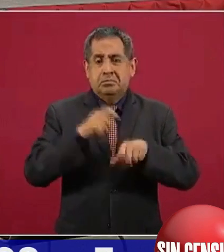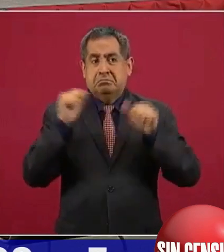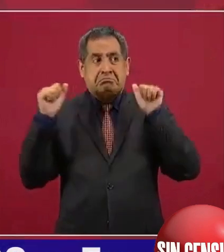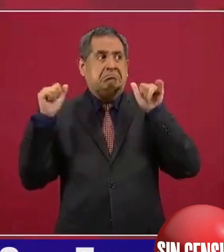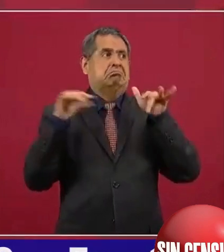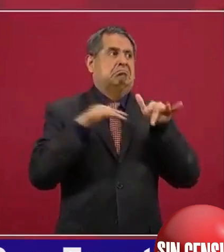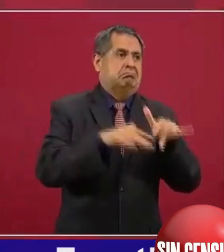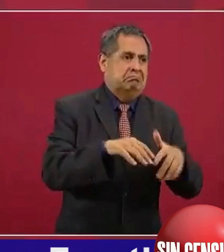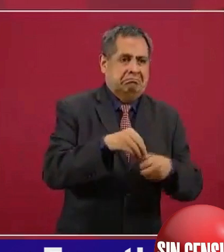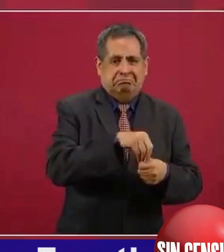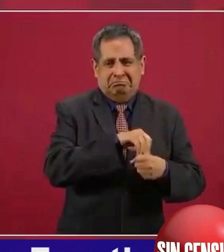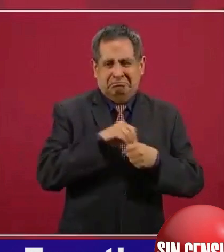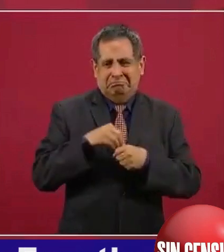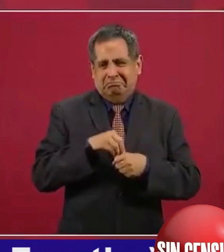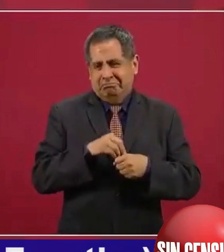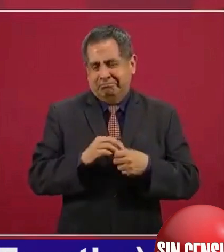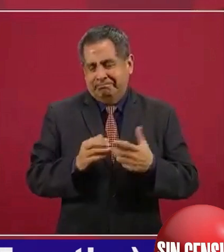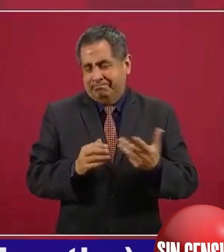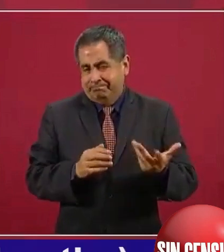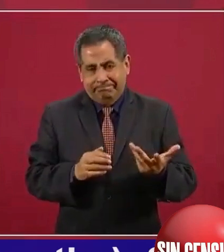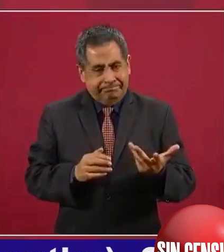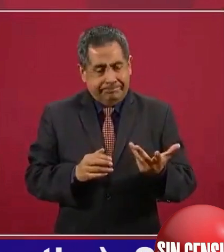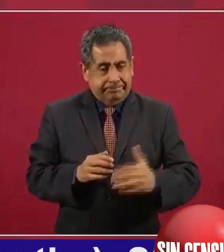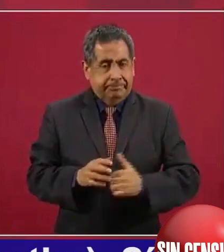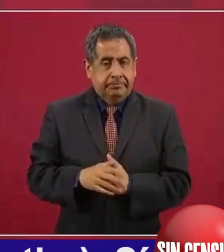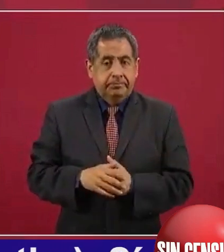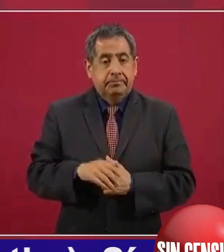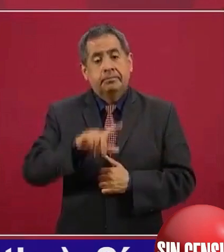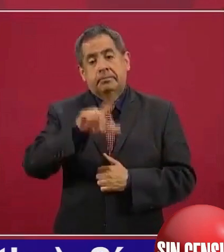riesgo. Las festividades